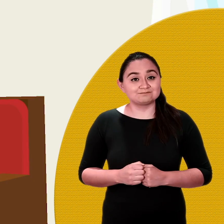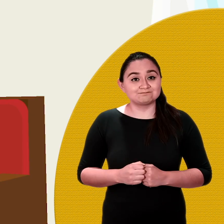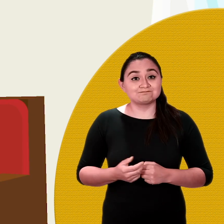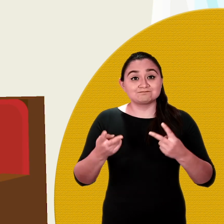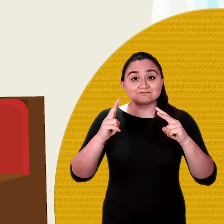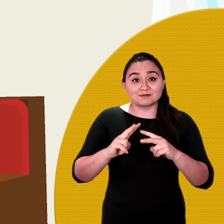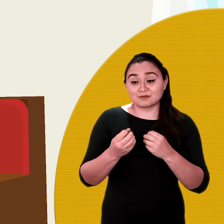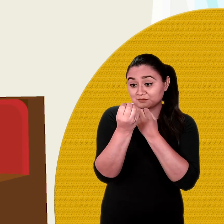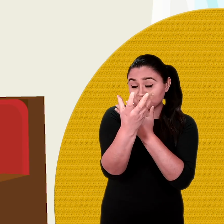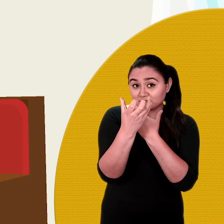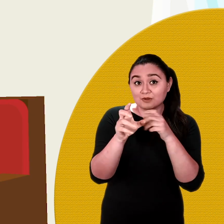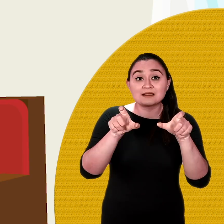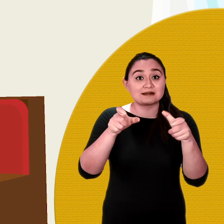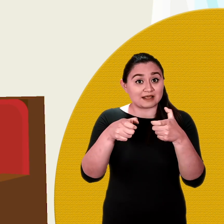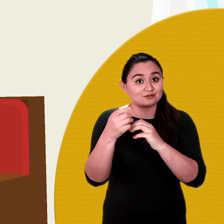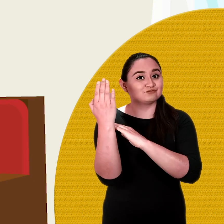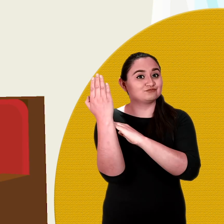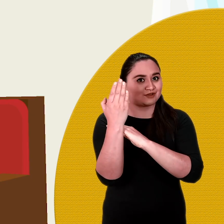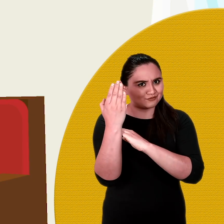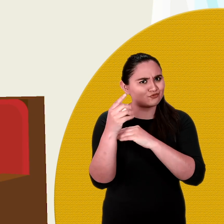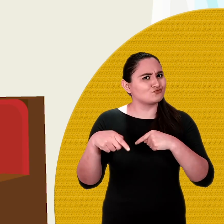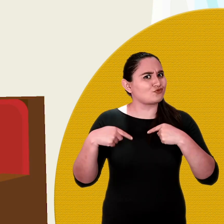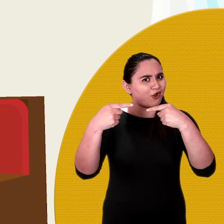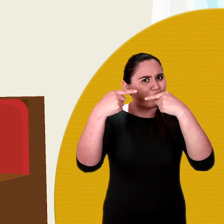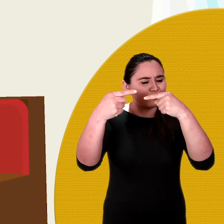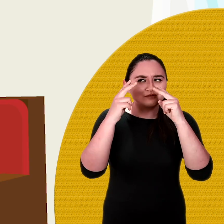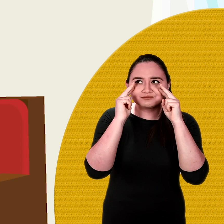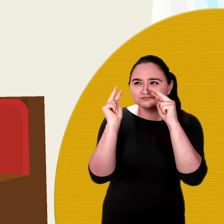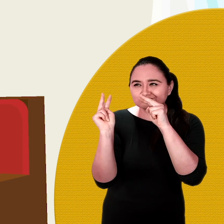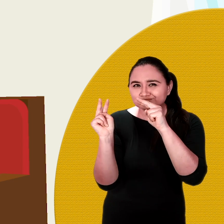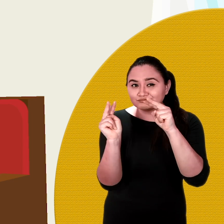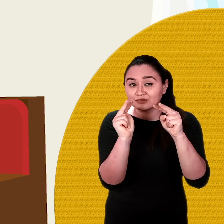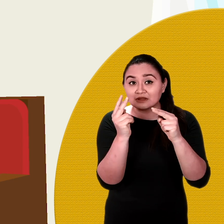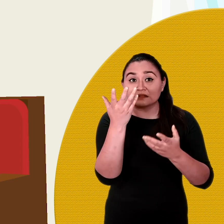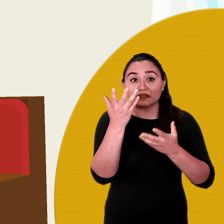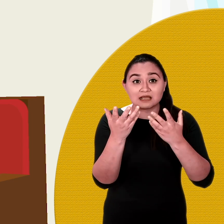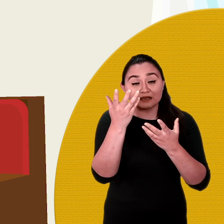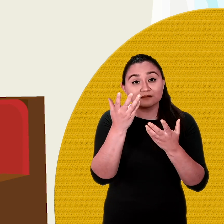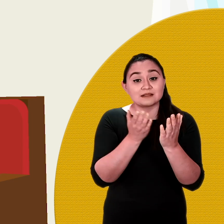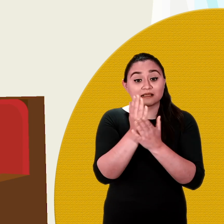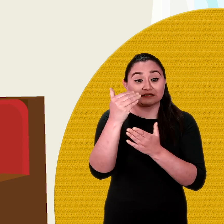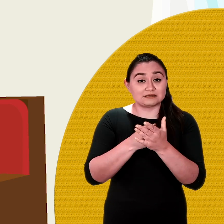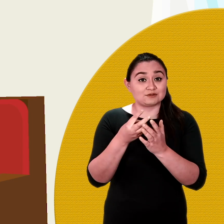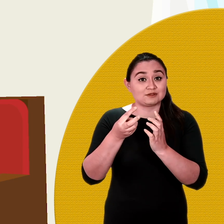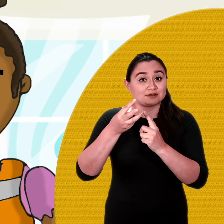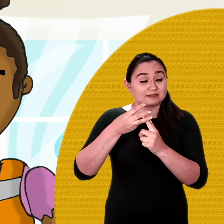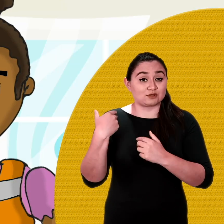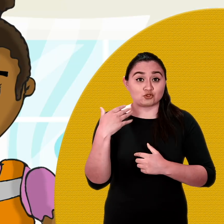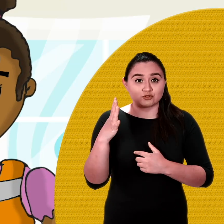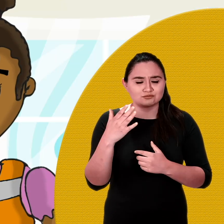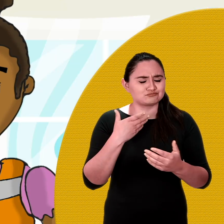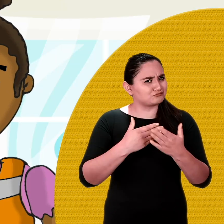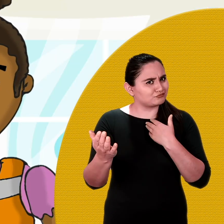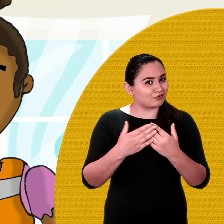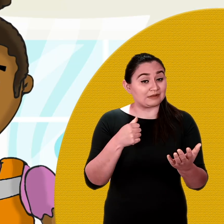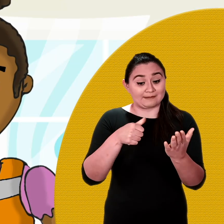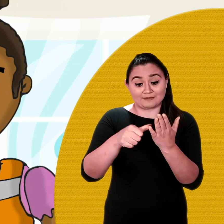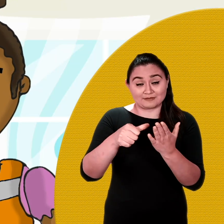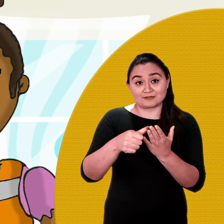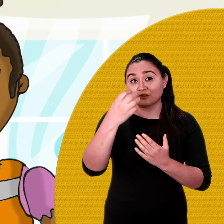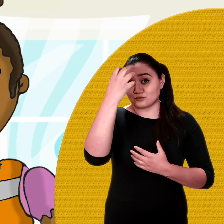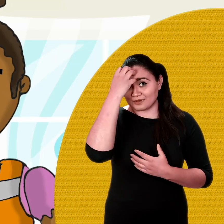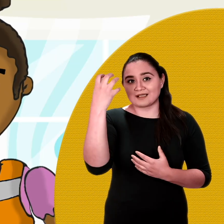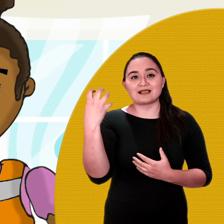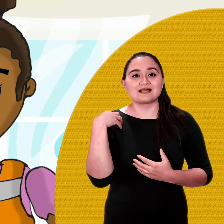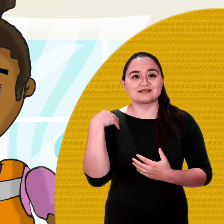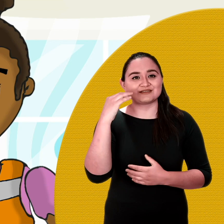recursos2.educacion.gob.es. Y se transmiten diariamente a través de radio y televisión para aquellas personas que no tienen acceso a internet. El Ministerio de Educación